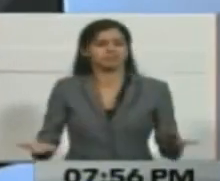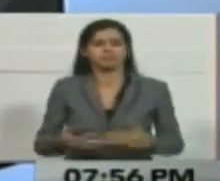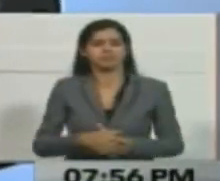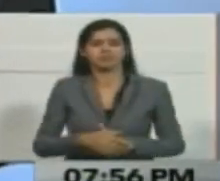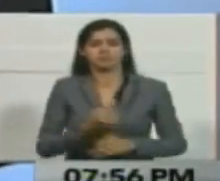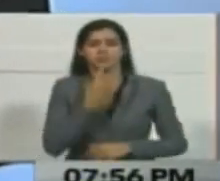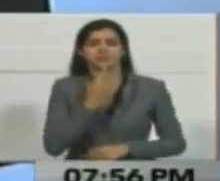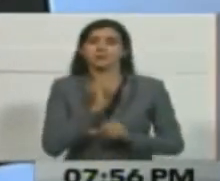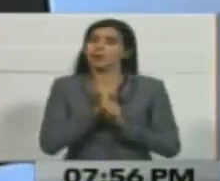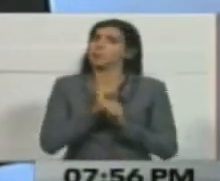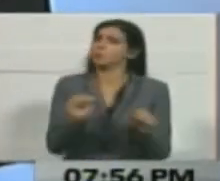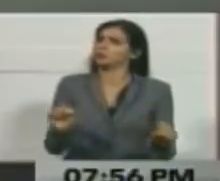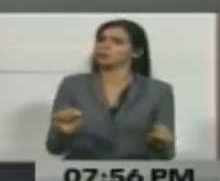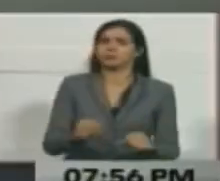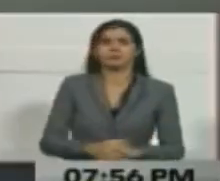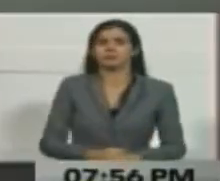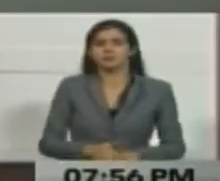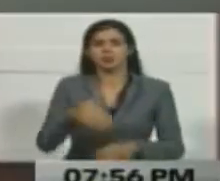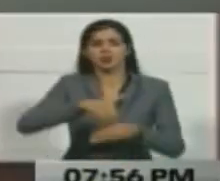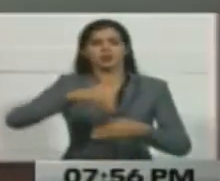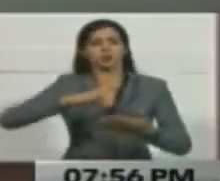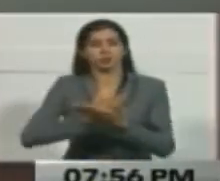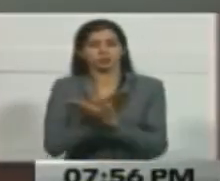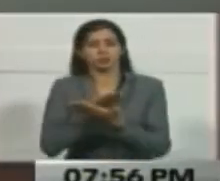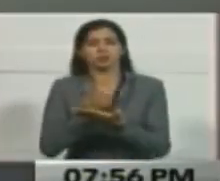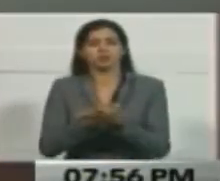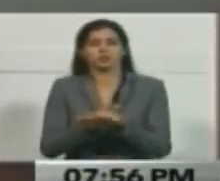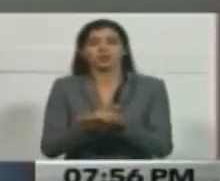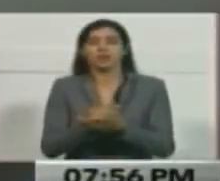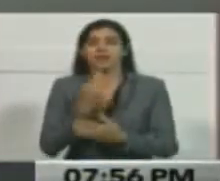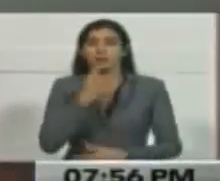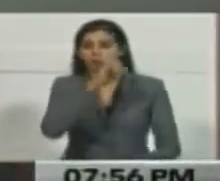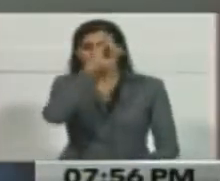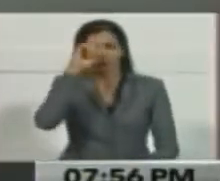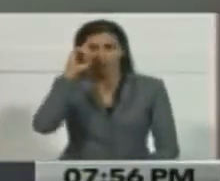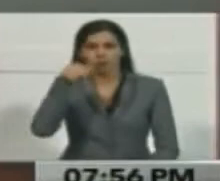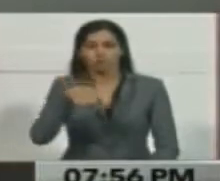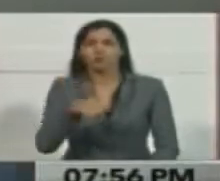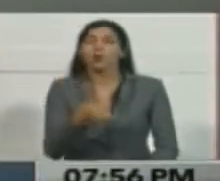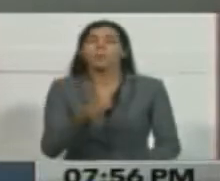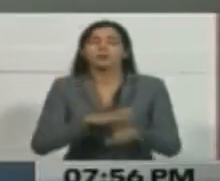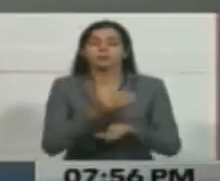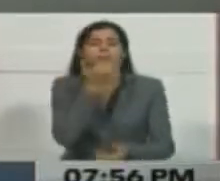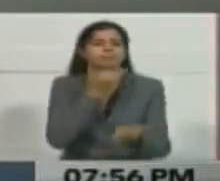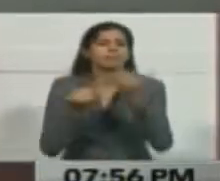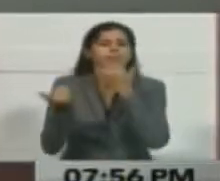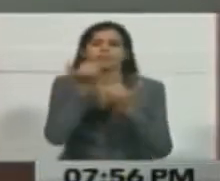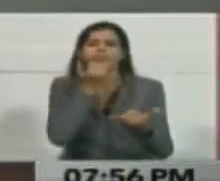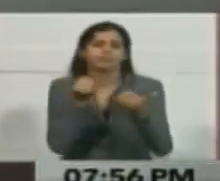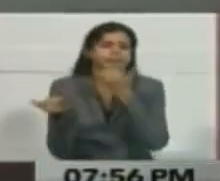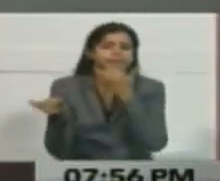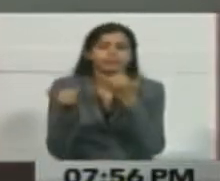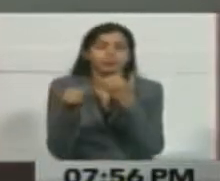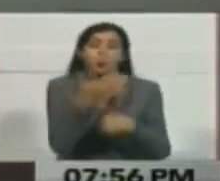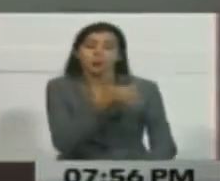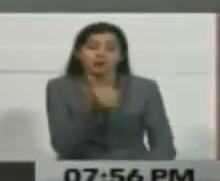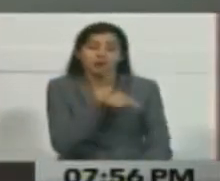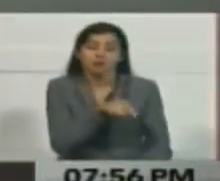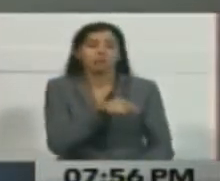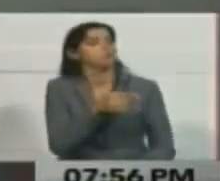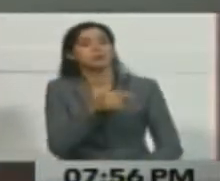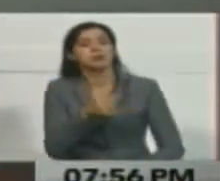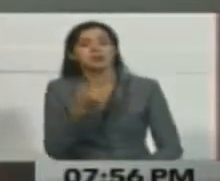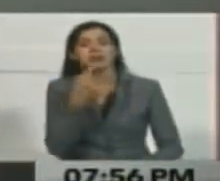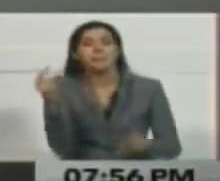dijo que era imposible realizar el revocatorio, estamos hablando de Diosdado, este año, por las equivocaciones de la autodenominada Mesa de la Unidad Democrática, según